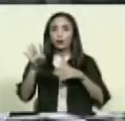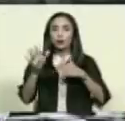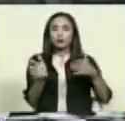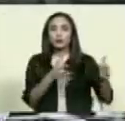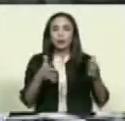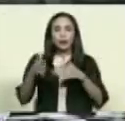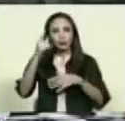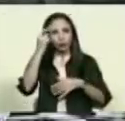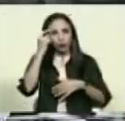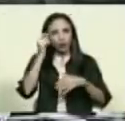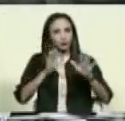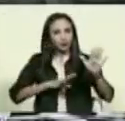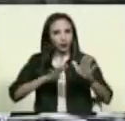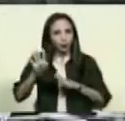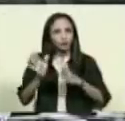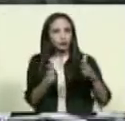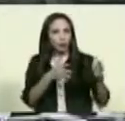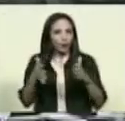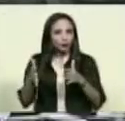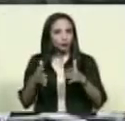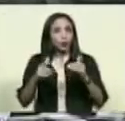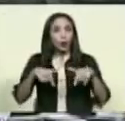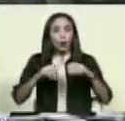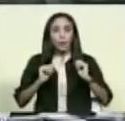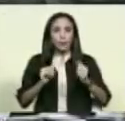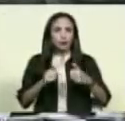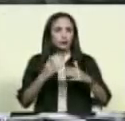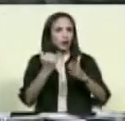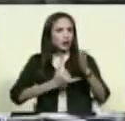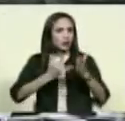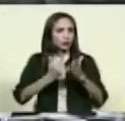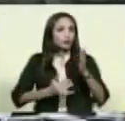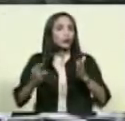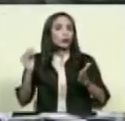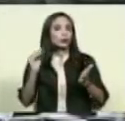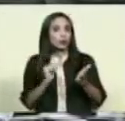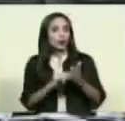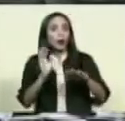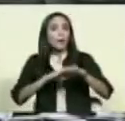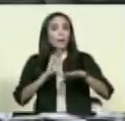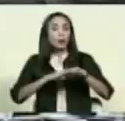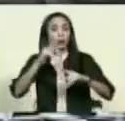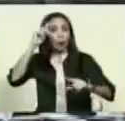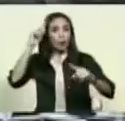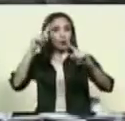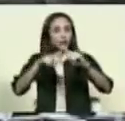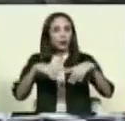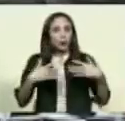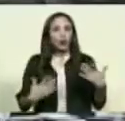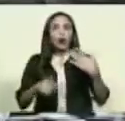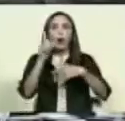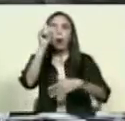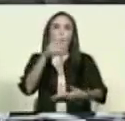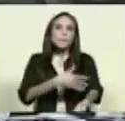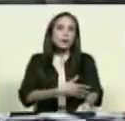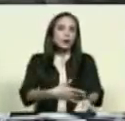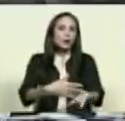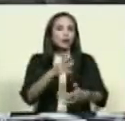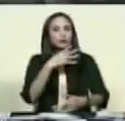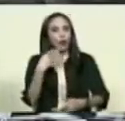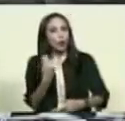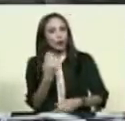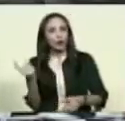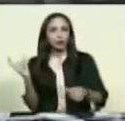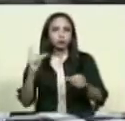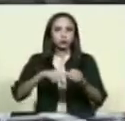marzo, ¿verdad? Vamos a abrir las inscripciones porque yo quiero llegar a 1 millón de jóvenes en el plan